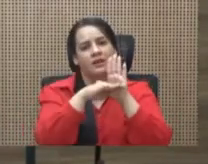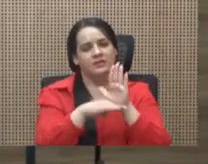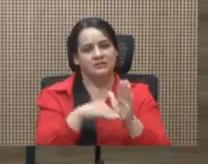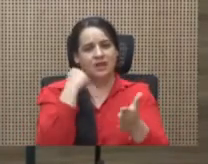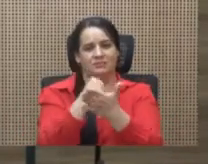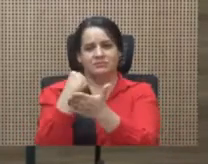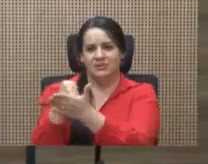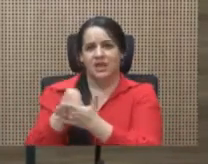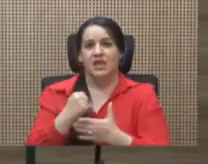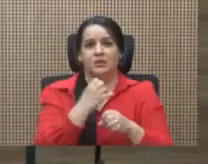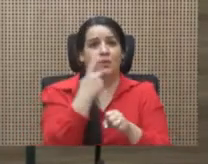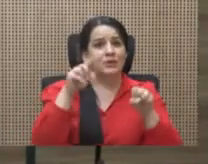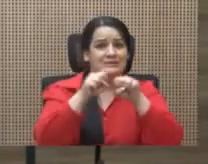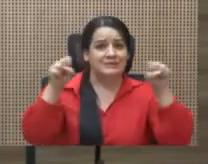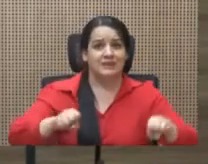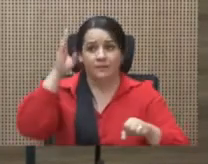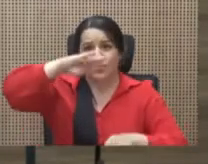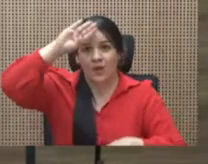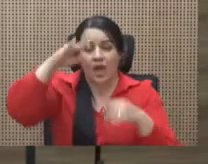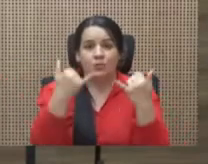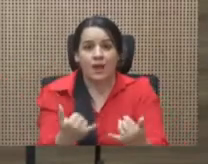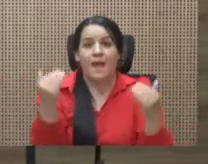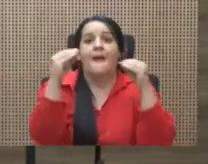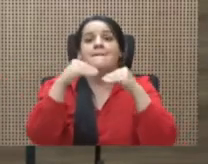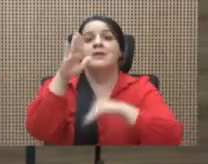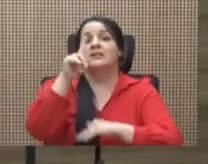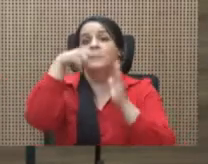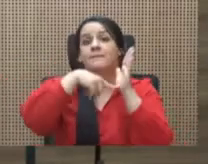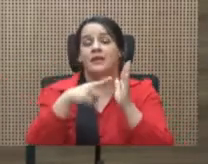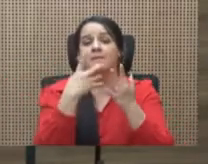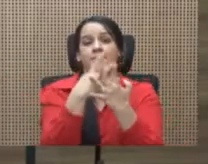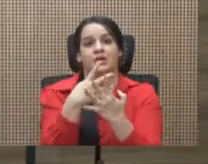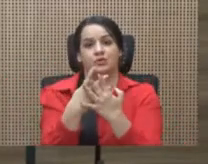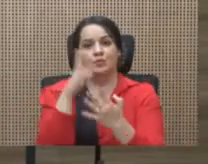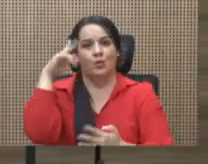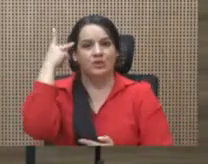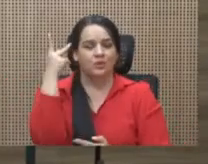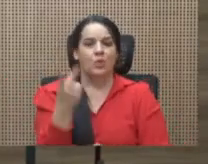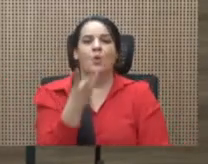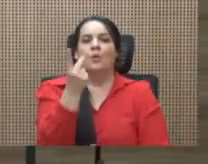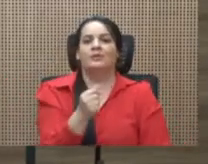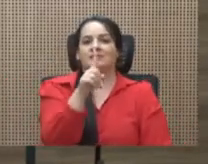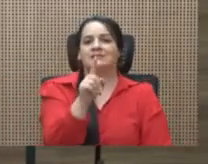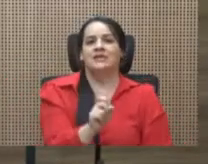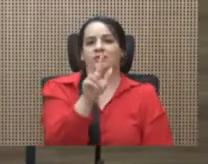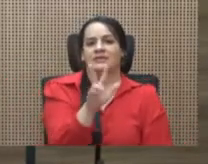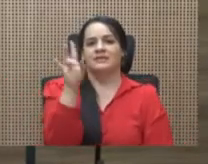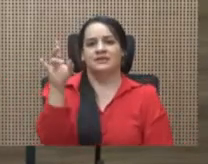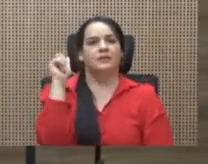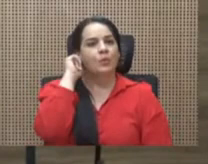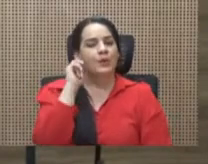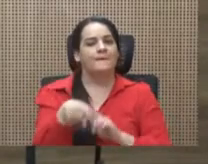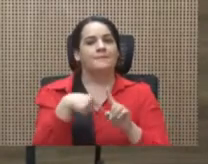el régimen cubano. Actualmente hay más de 1,000 presos políticos, entre ellos 137 mujeres